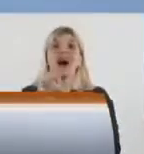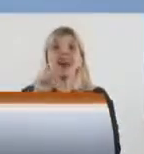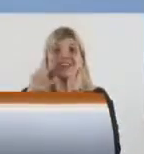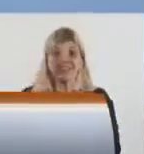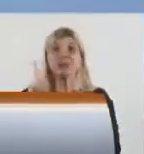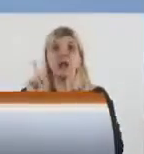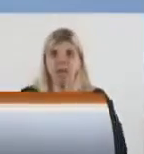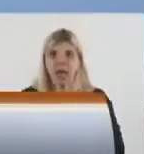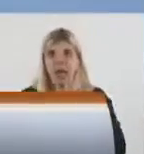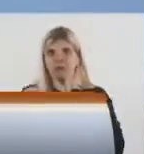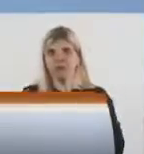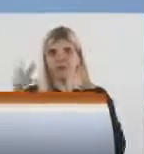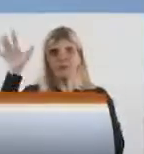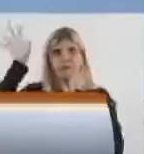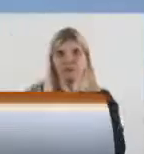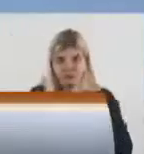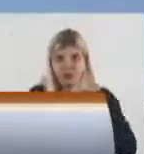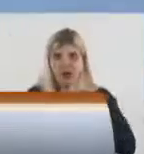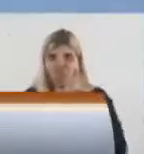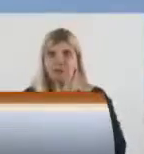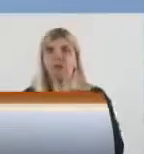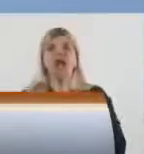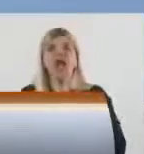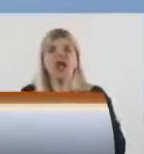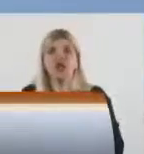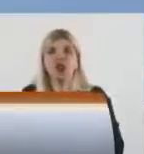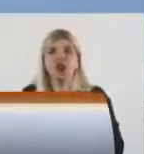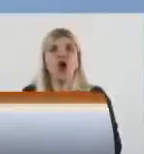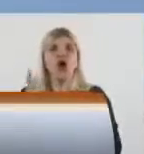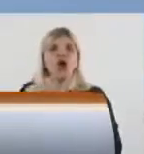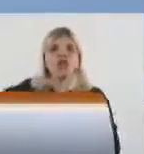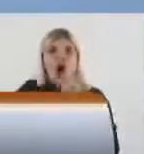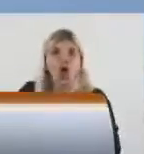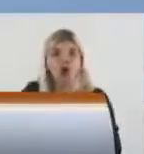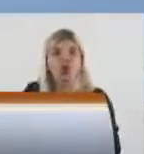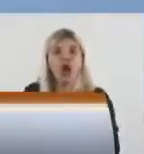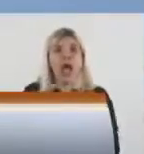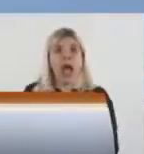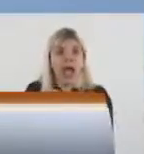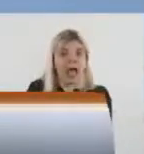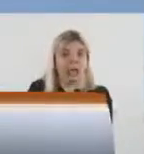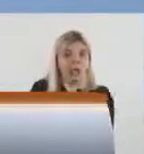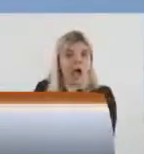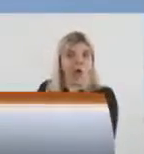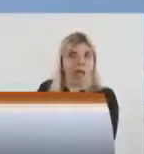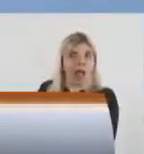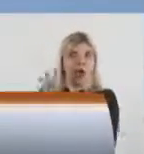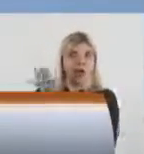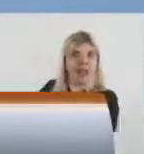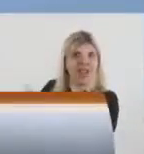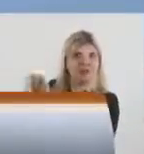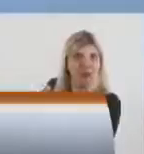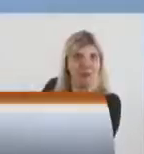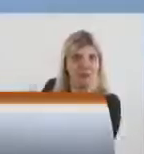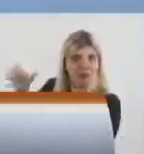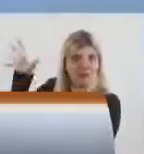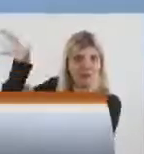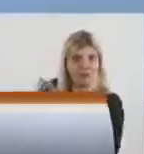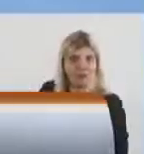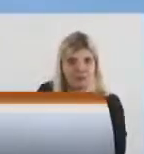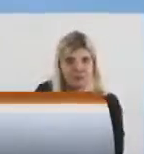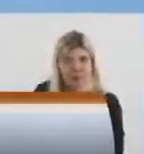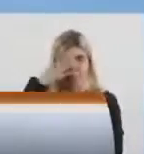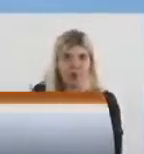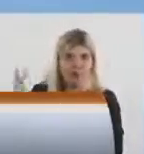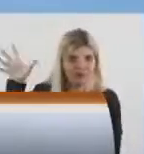unidas donde todos pre compramos la vacuna para que el día que la vacuna la tengan las distribuyan de los países que los compraron